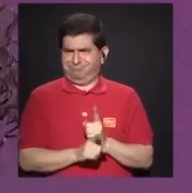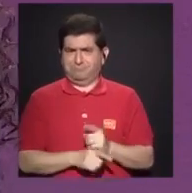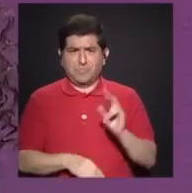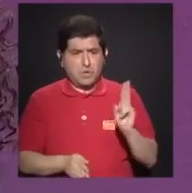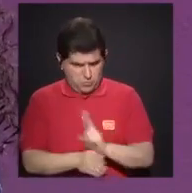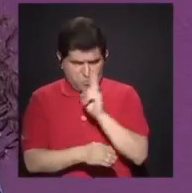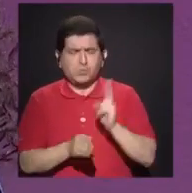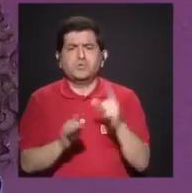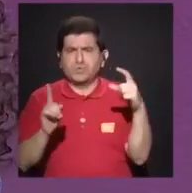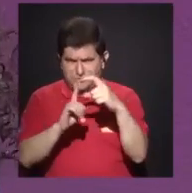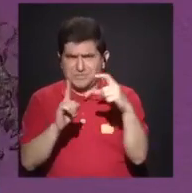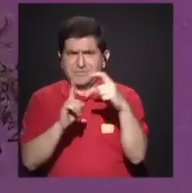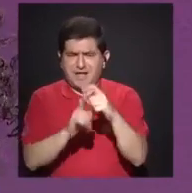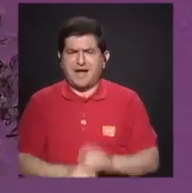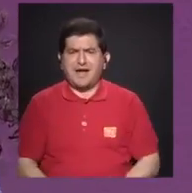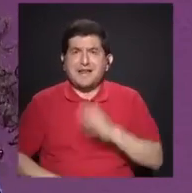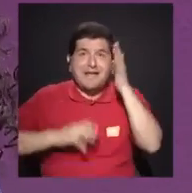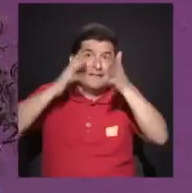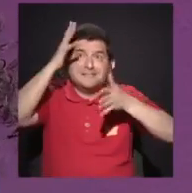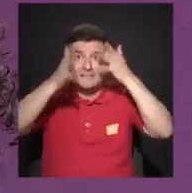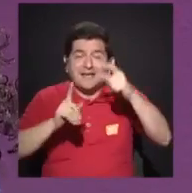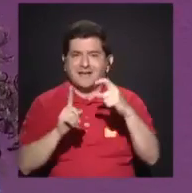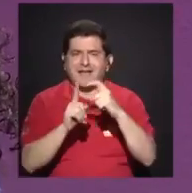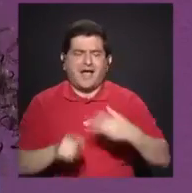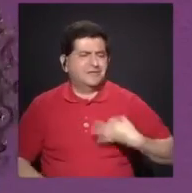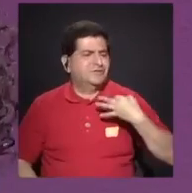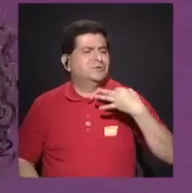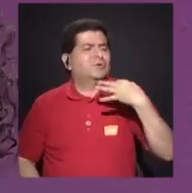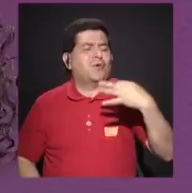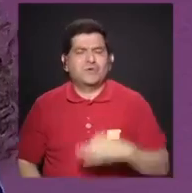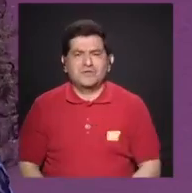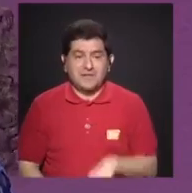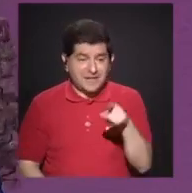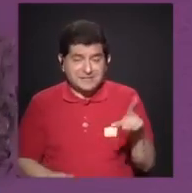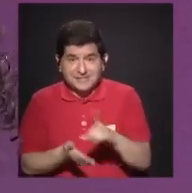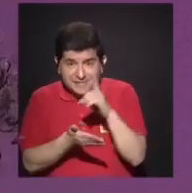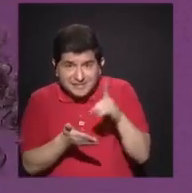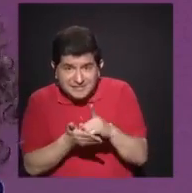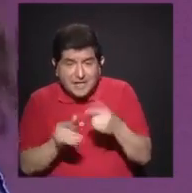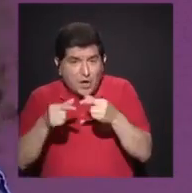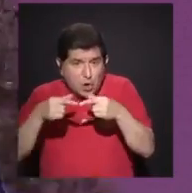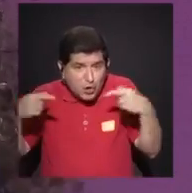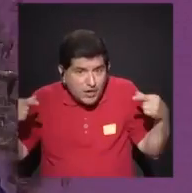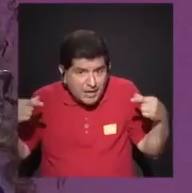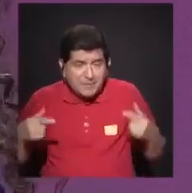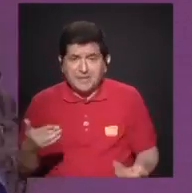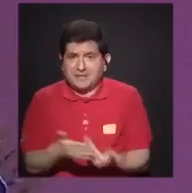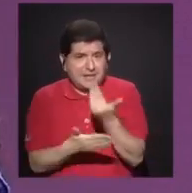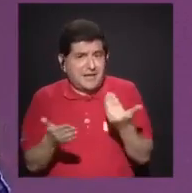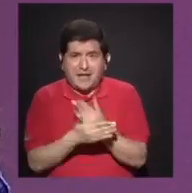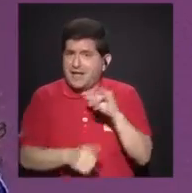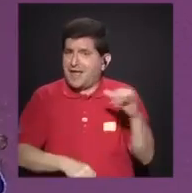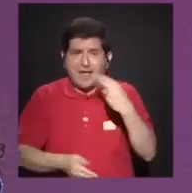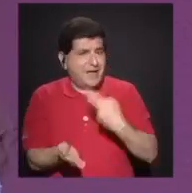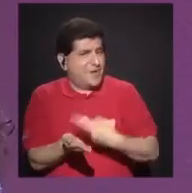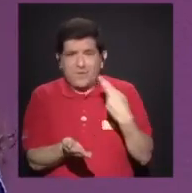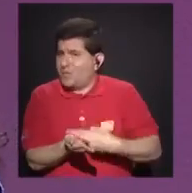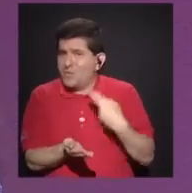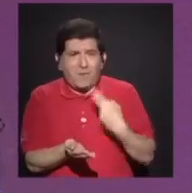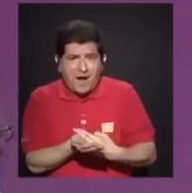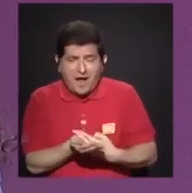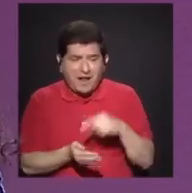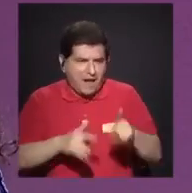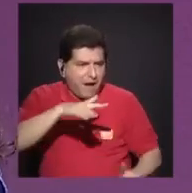Podemos utilizar las palabras, creamos palabras todos los días, ese diccionario, esa gramática no se pueden actualizar al mismo ritmo. Uh-huh. Están